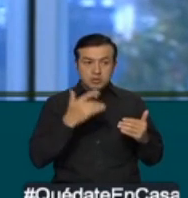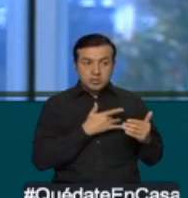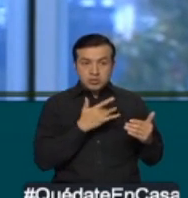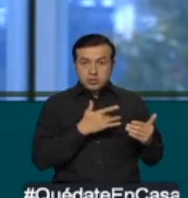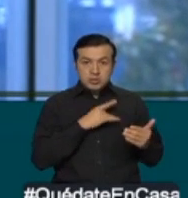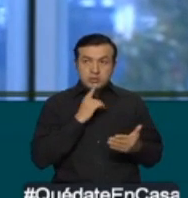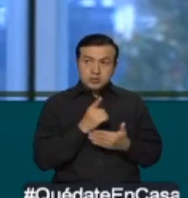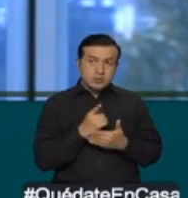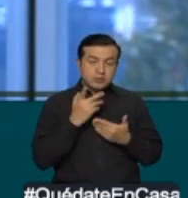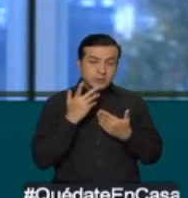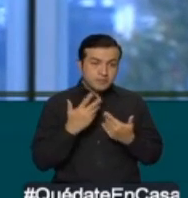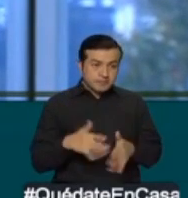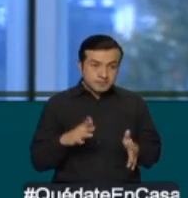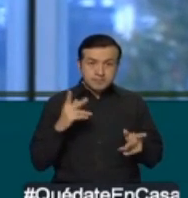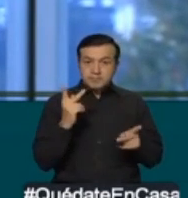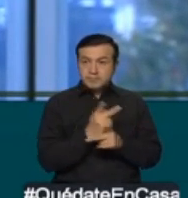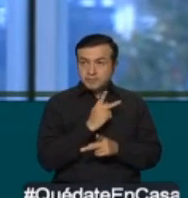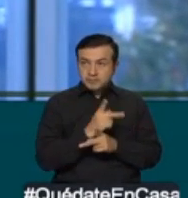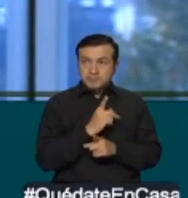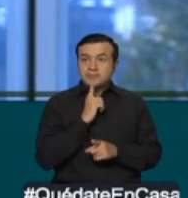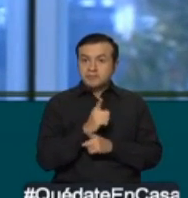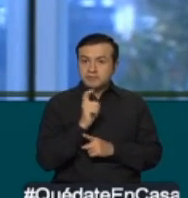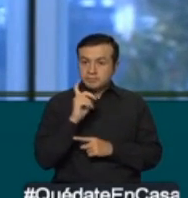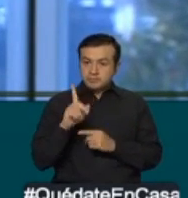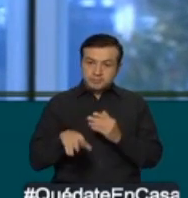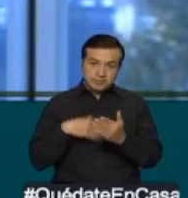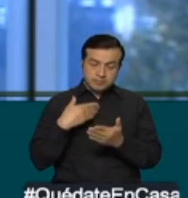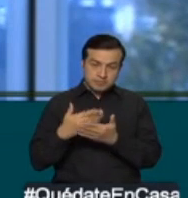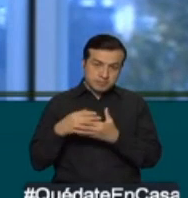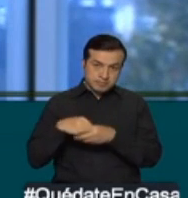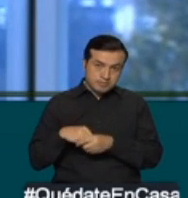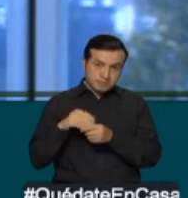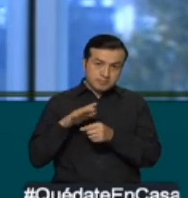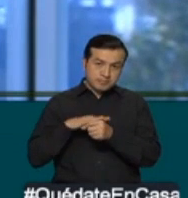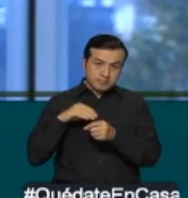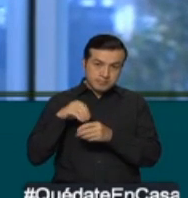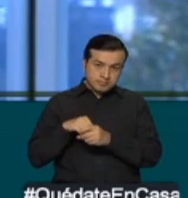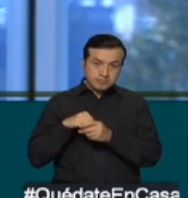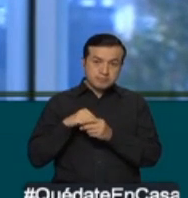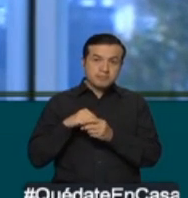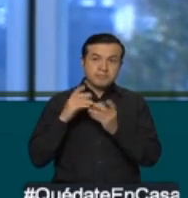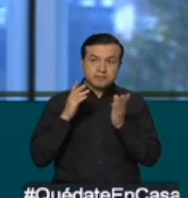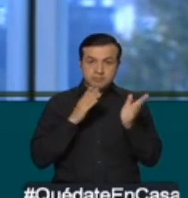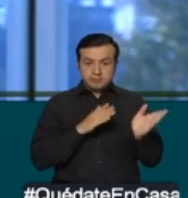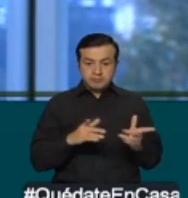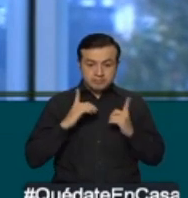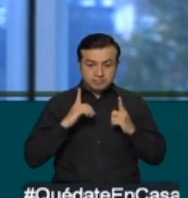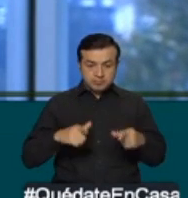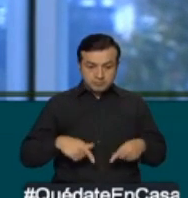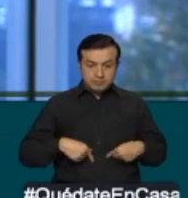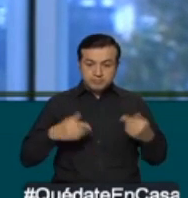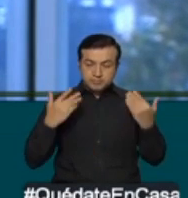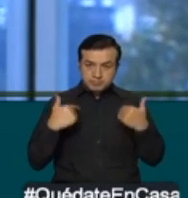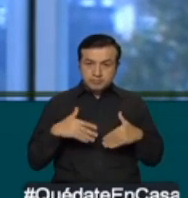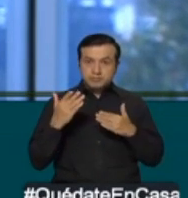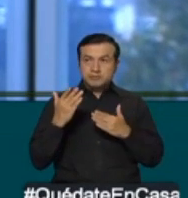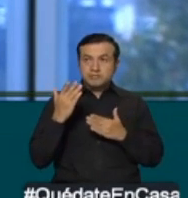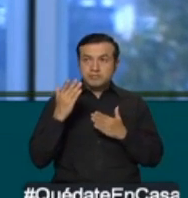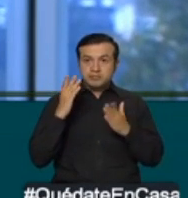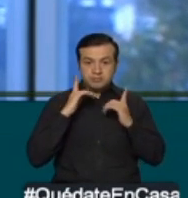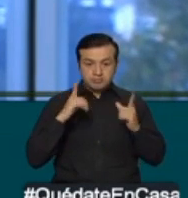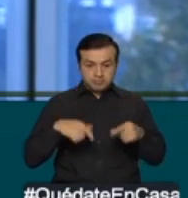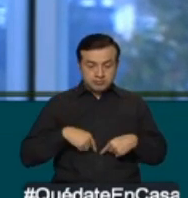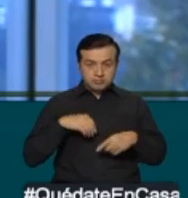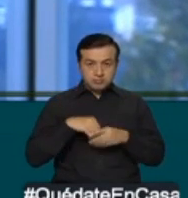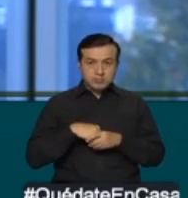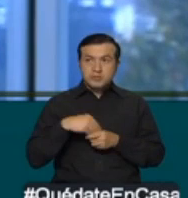más grave obviamente tienen que acudir a la infraestructura de salud al servicio a los servicios de salud